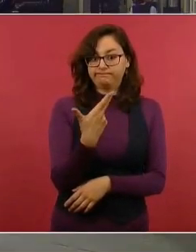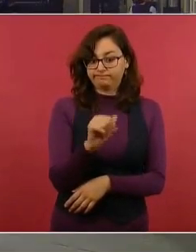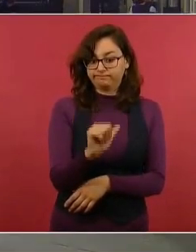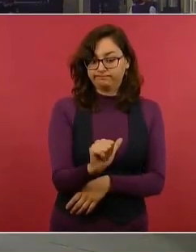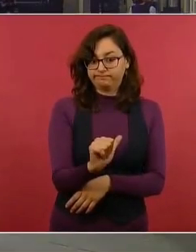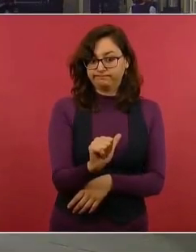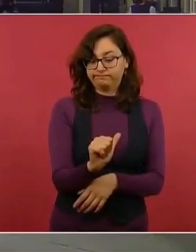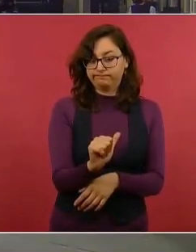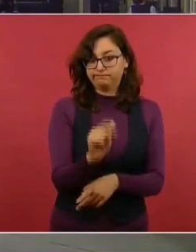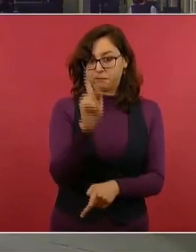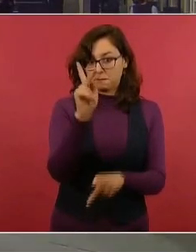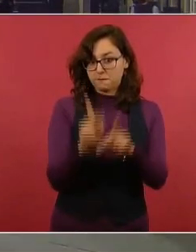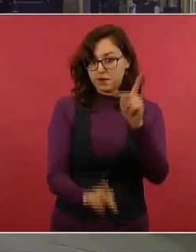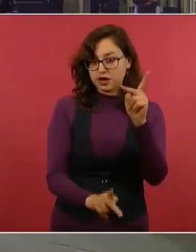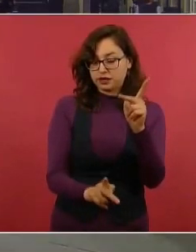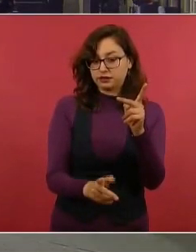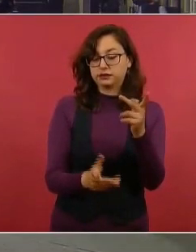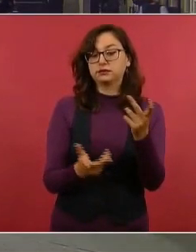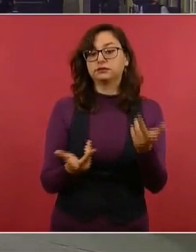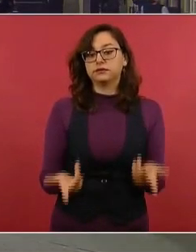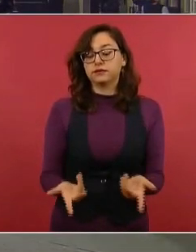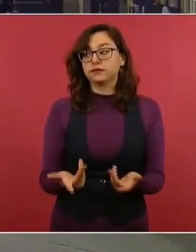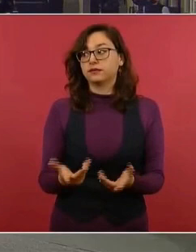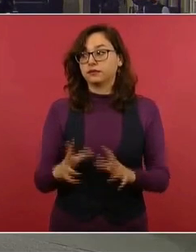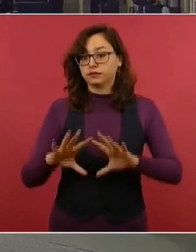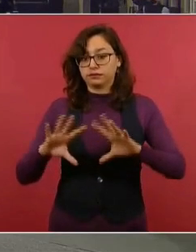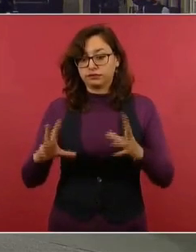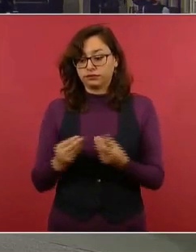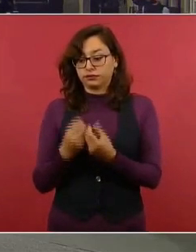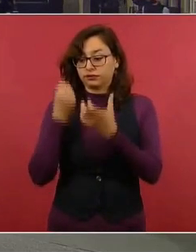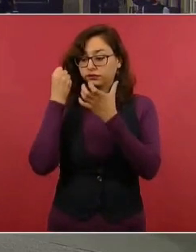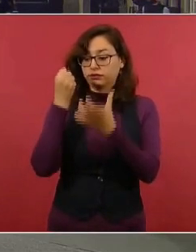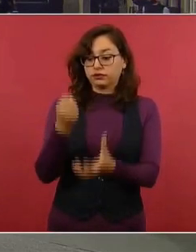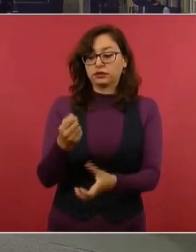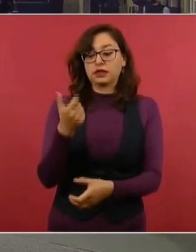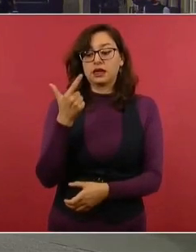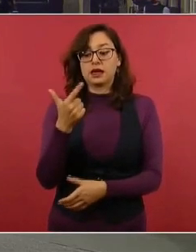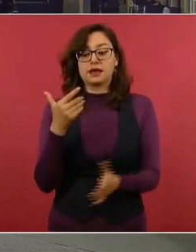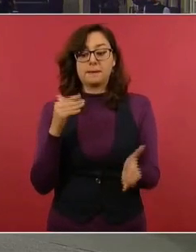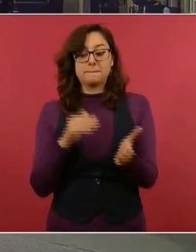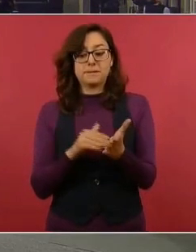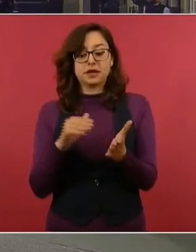municipio más de 7,000 millones de pesos.